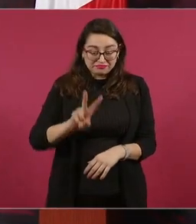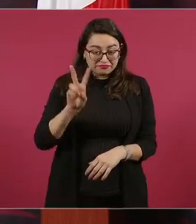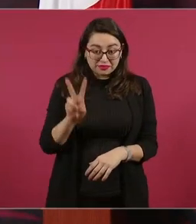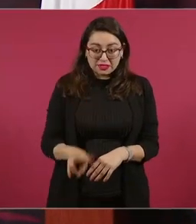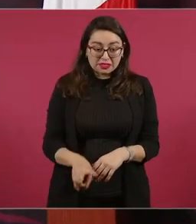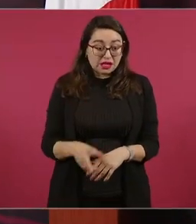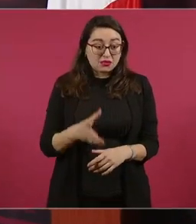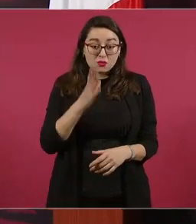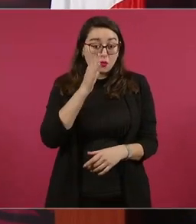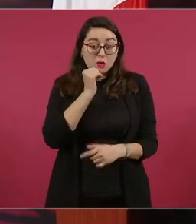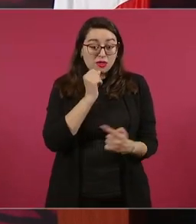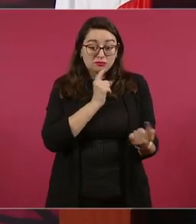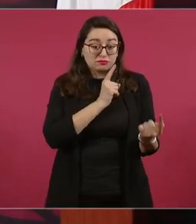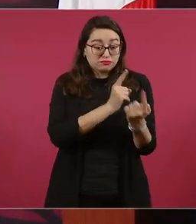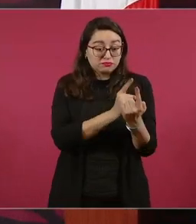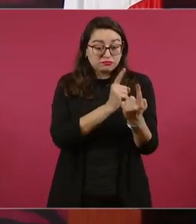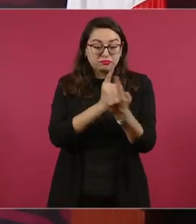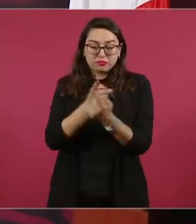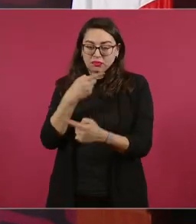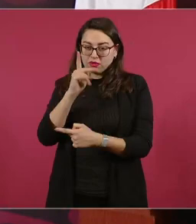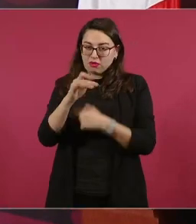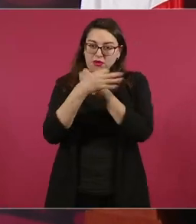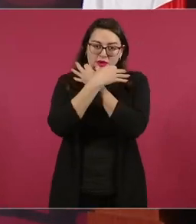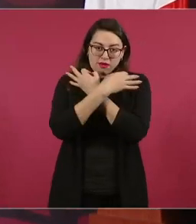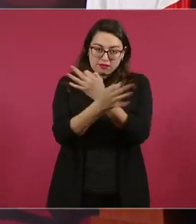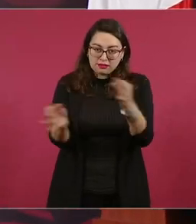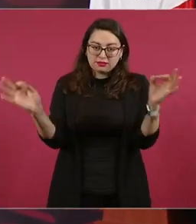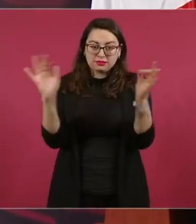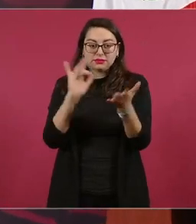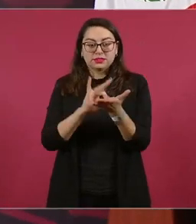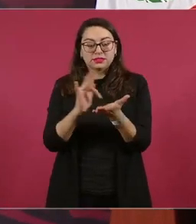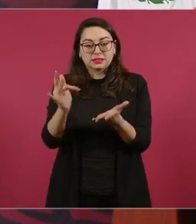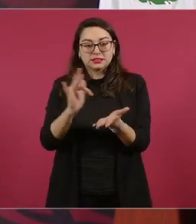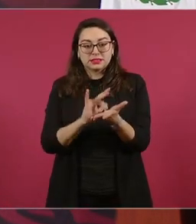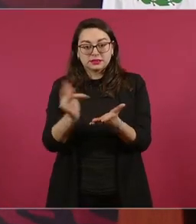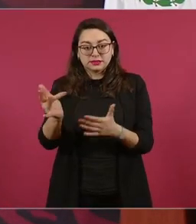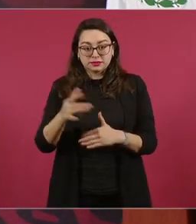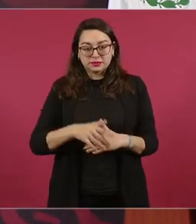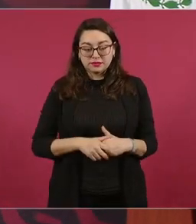en lo personal. Sí, y no es para que me